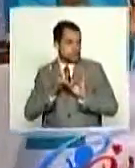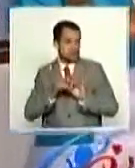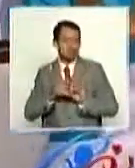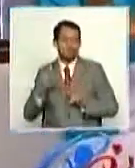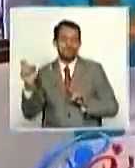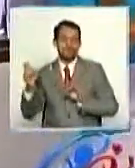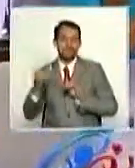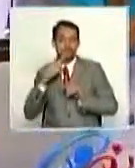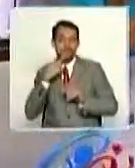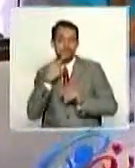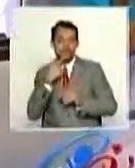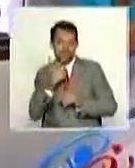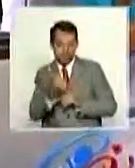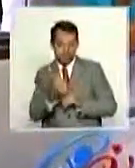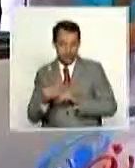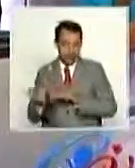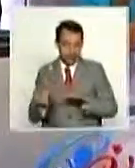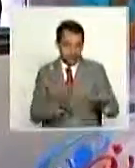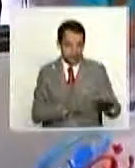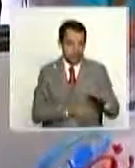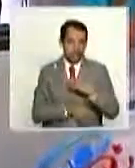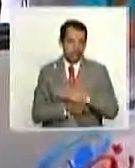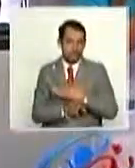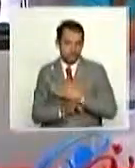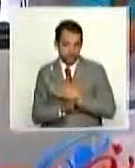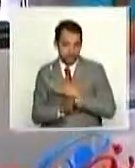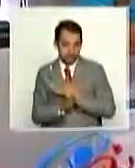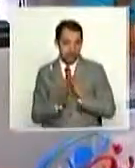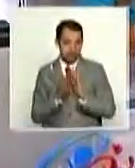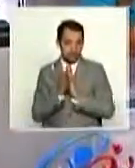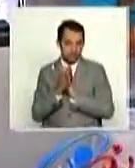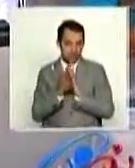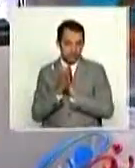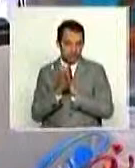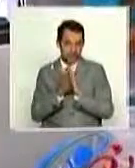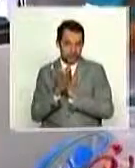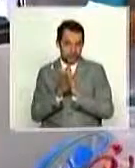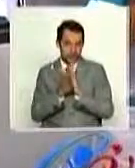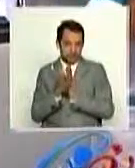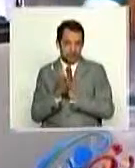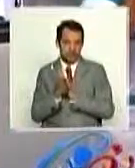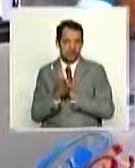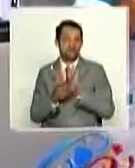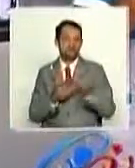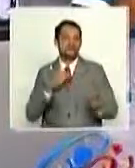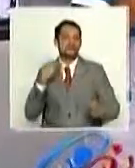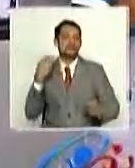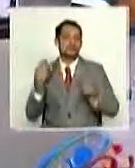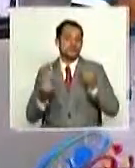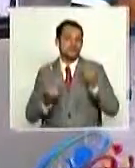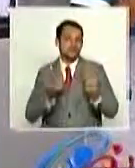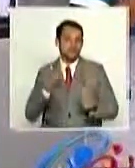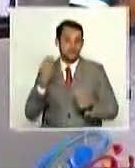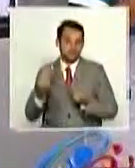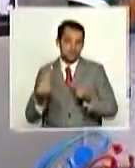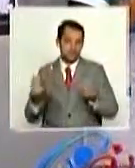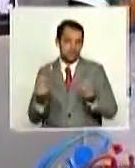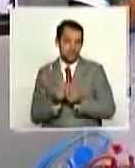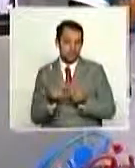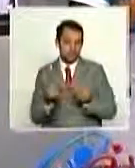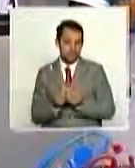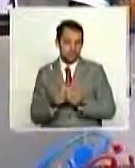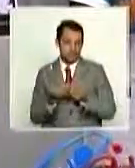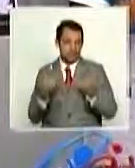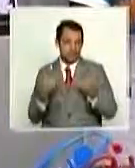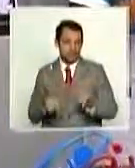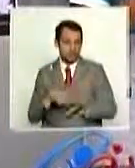doctor. Quiero insistir, antes de mostrar un poco de los materiales, en que Abelardo tiene totalmente